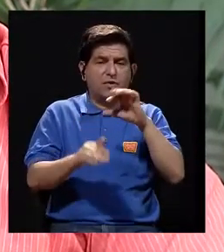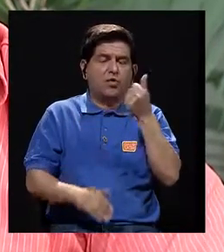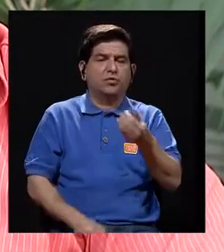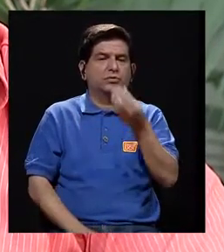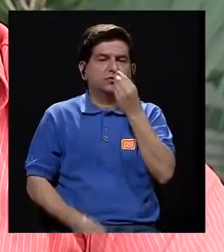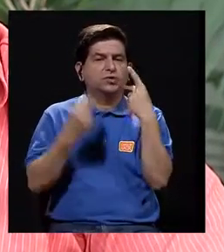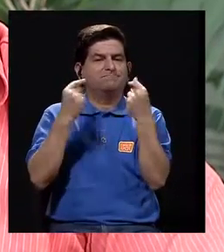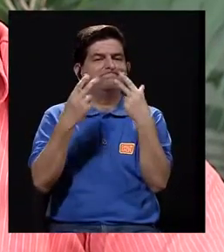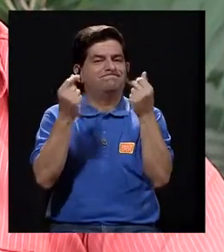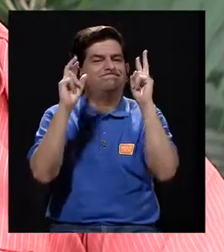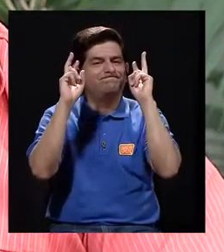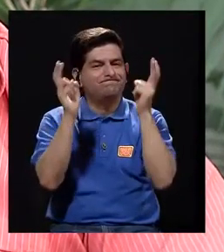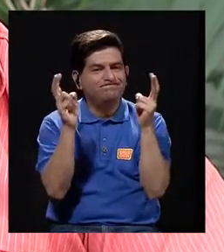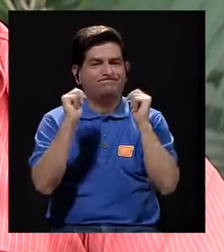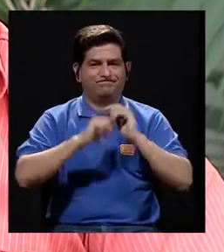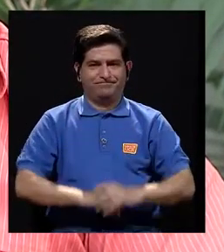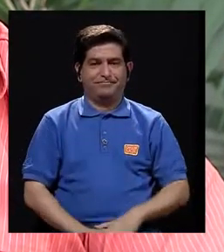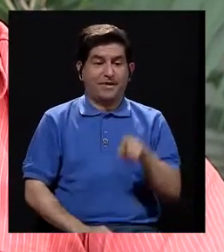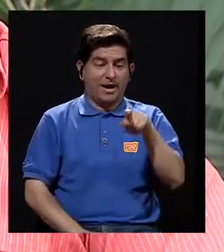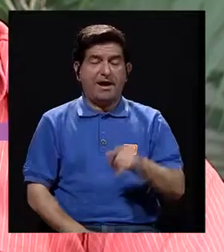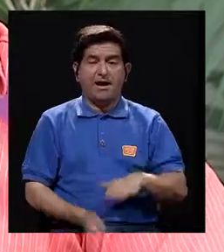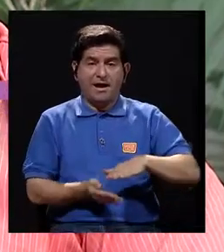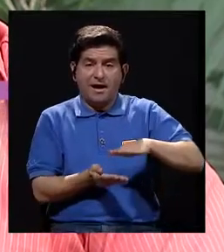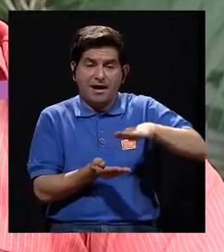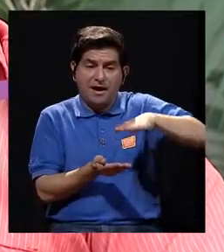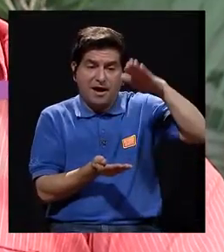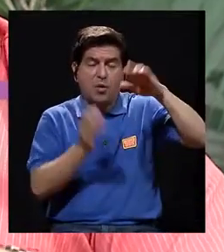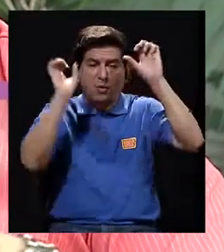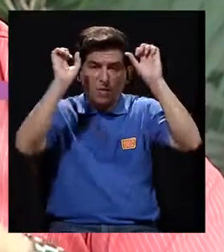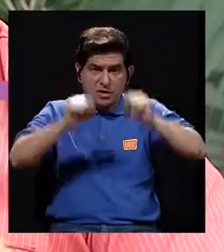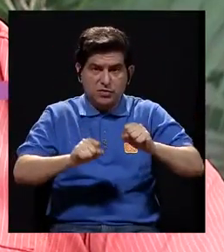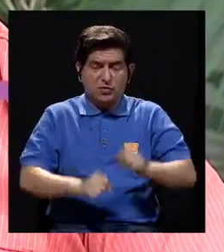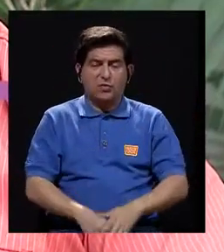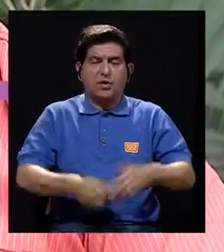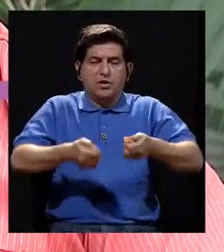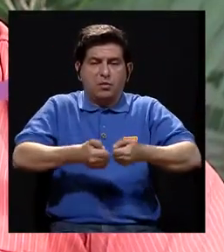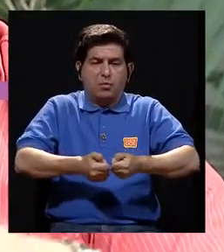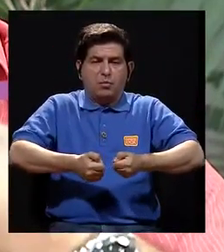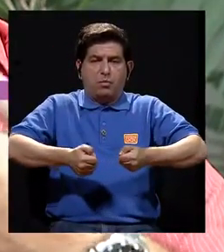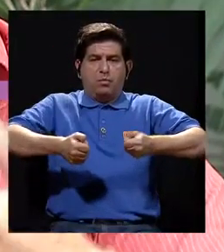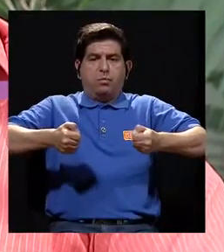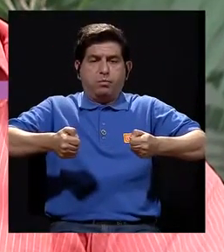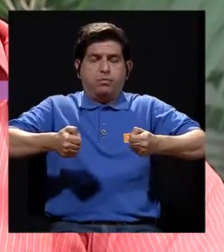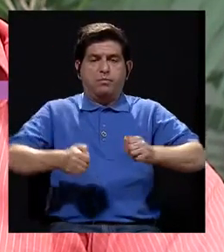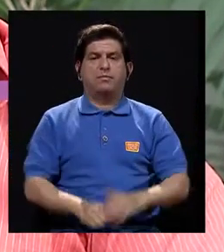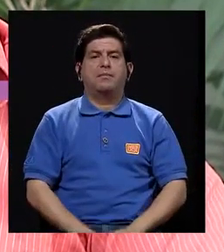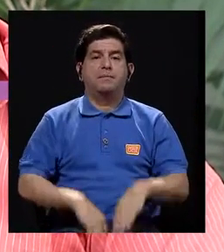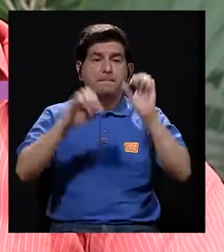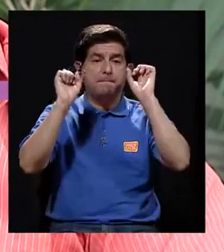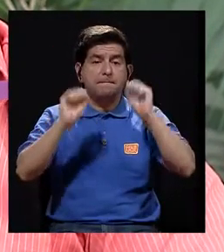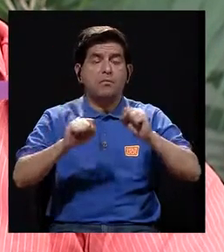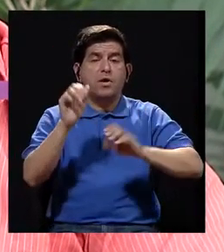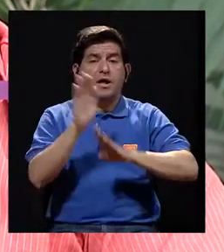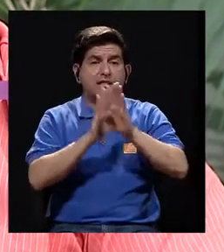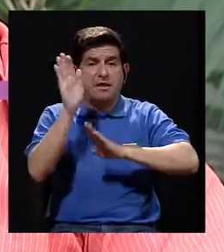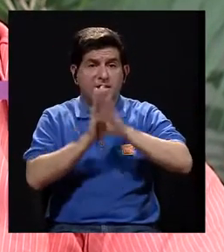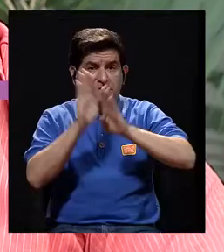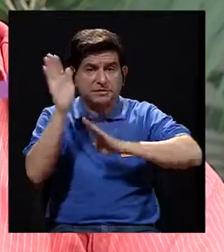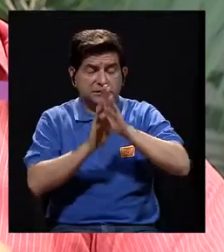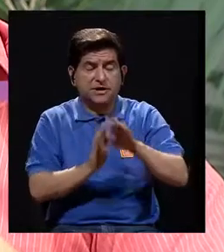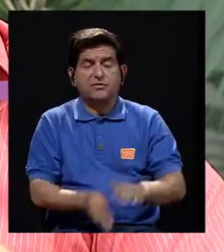comidas rápidas, ¿verdad? Entonces, ese aumento, lo que nos puede hacer esa ganancia de peso adicional es que nos pueda llegar